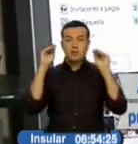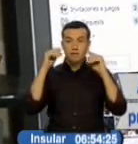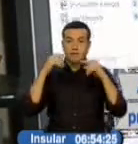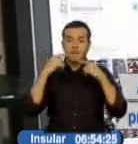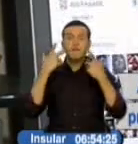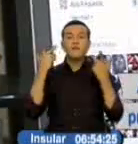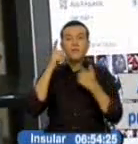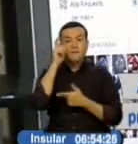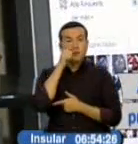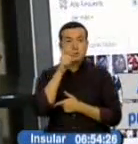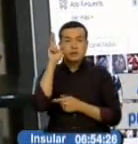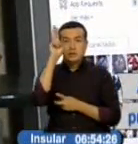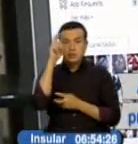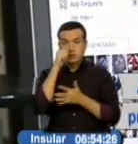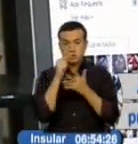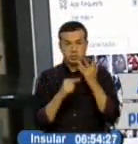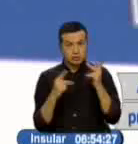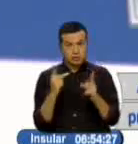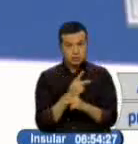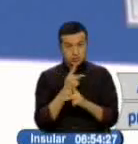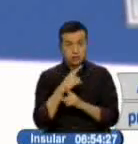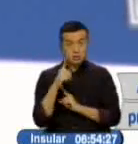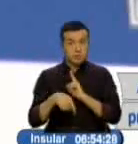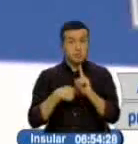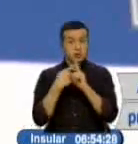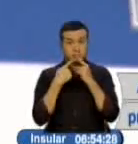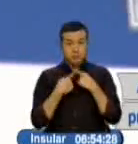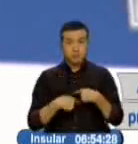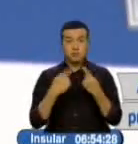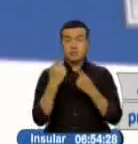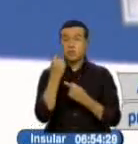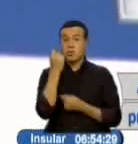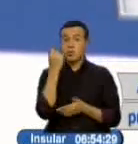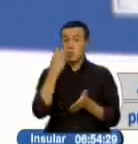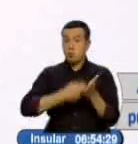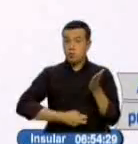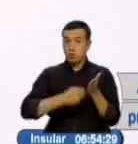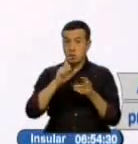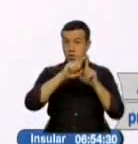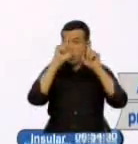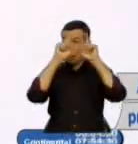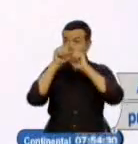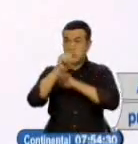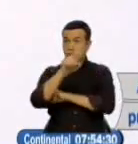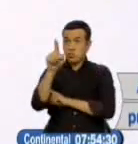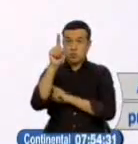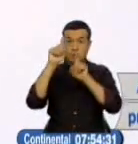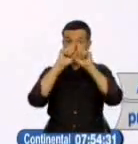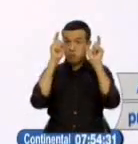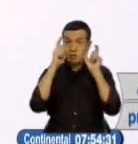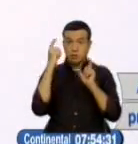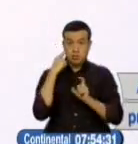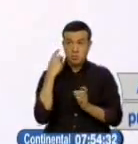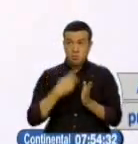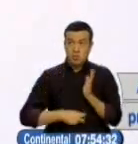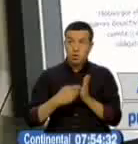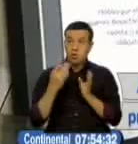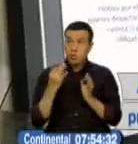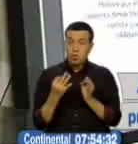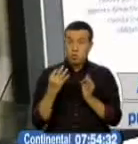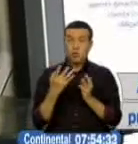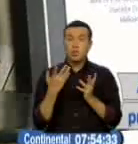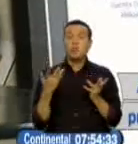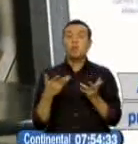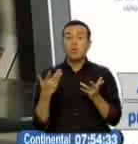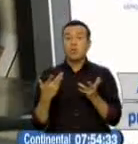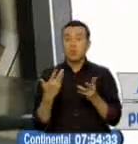que puedan caer en lo delictivo. Además, estipula el cobro de multas si las compañías proveedoras no ejecutan las disposiciones